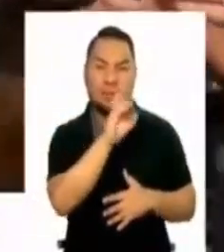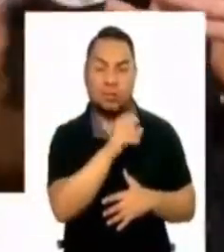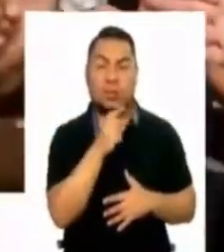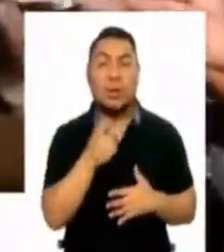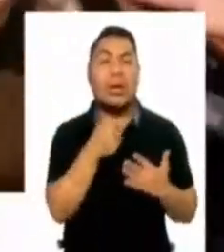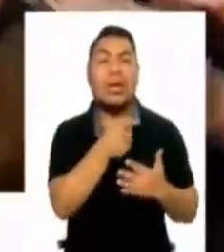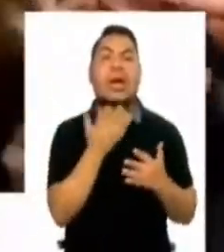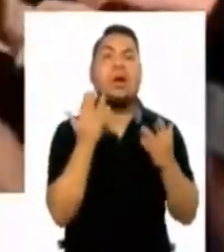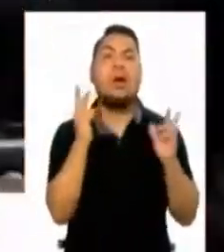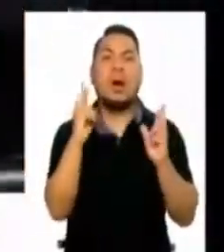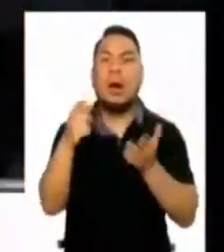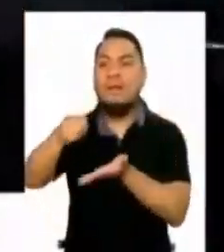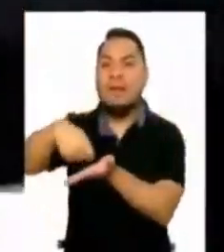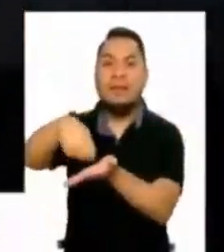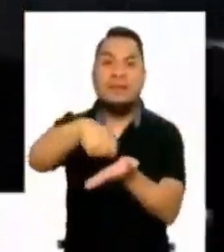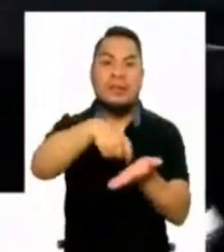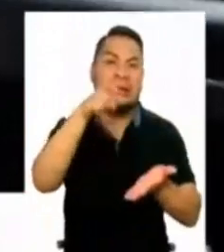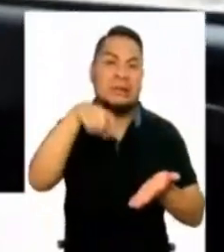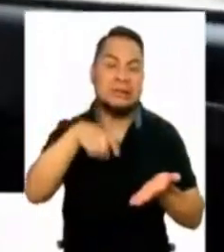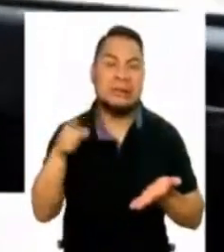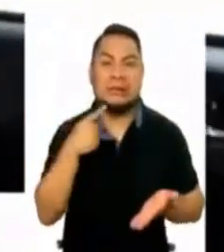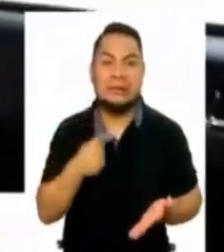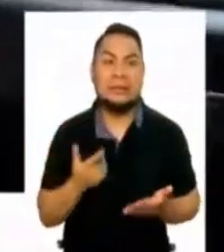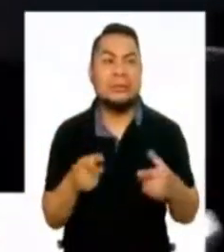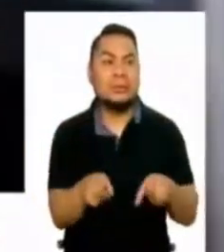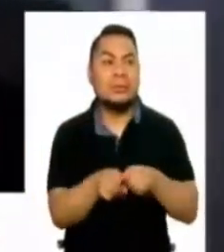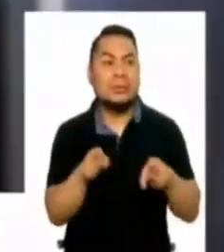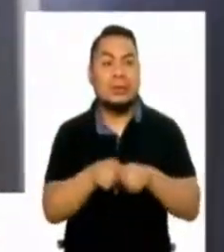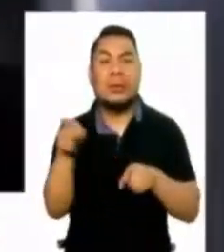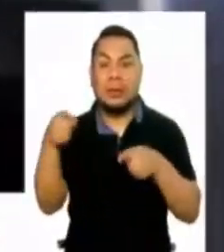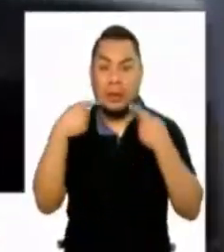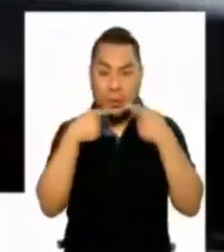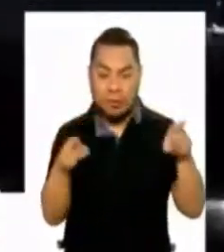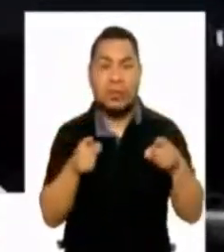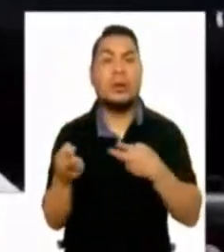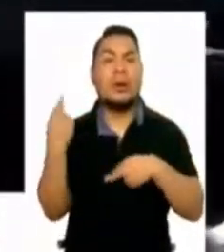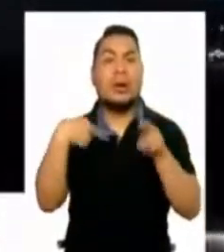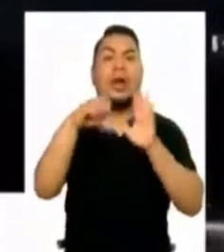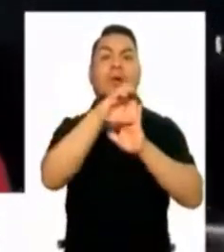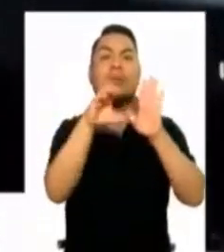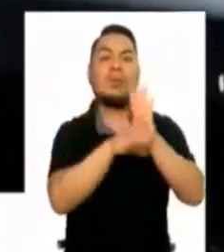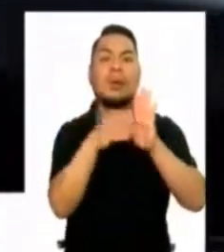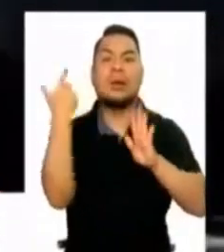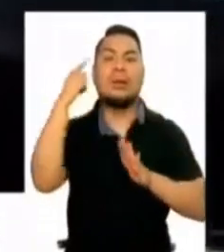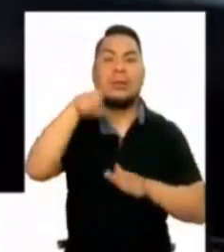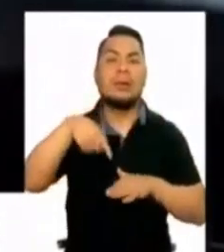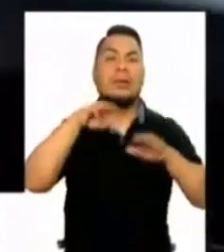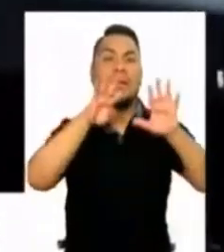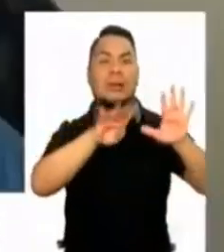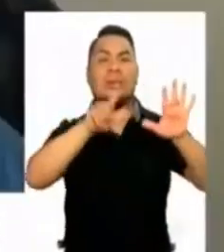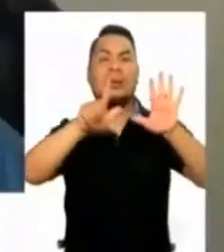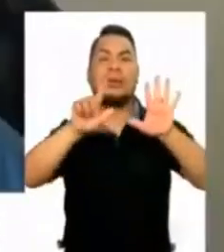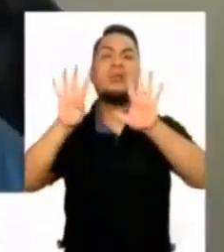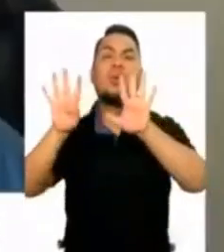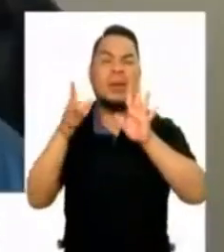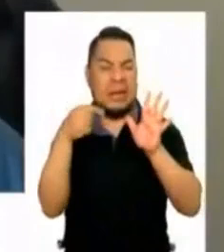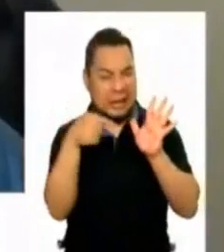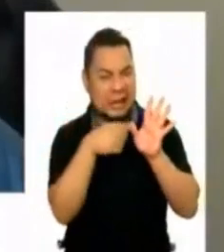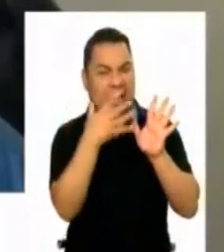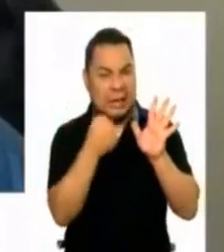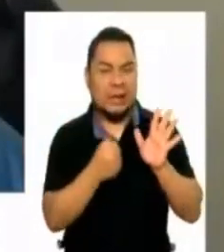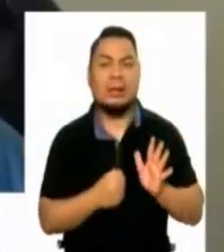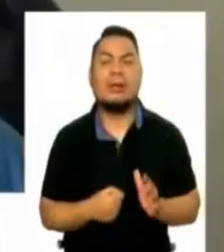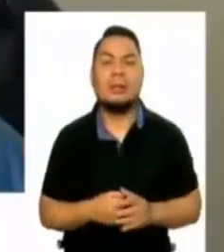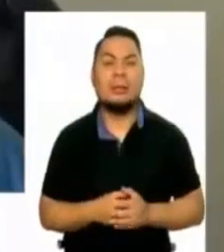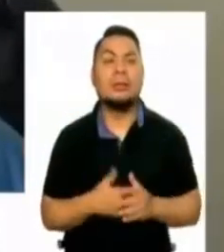firmas necesarias. Además anunció la intención de regresar a la Constitución de 1979. En tanto no